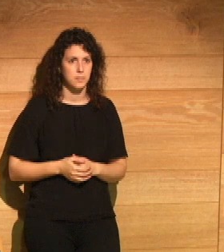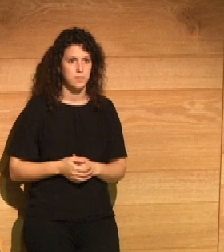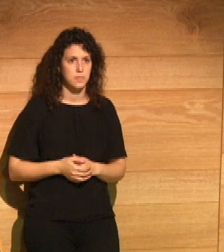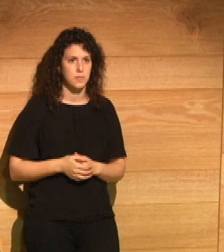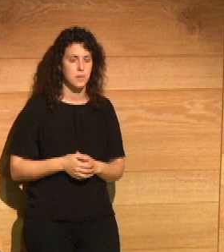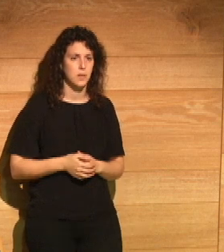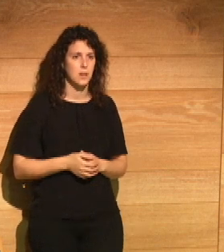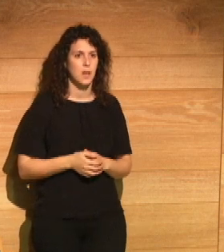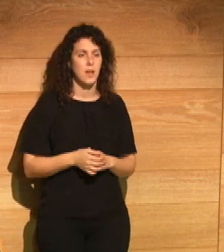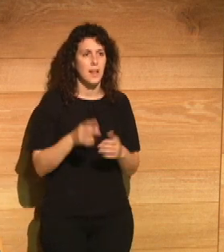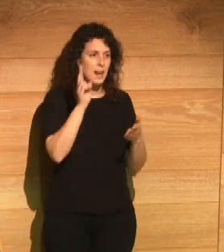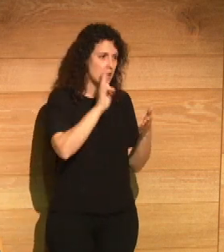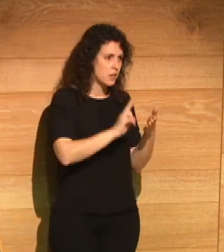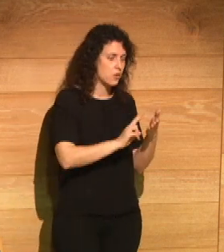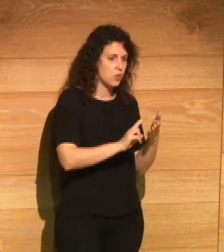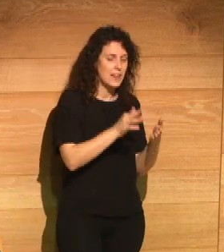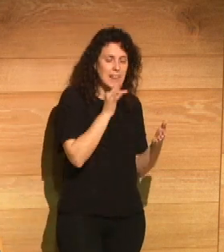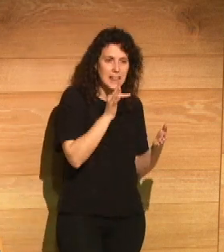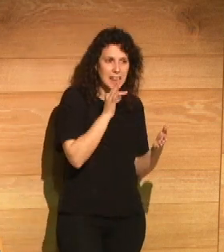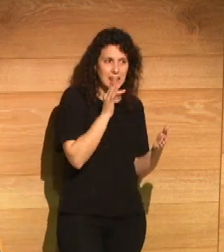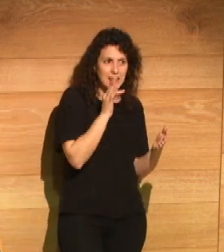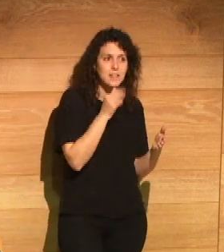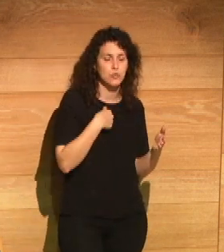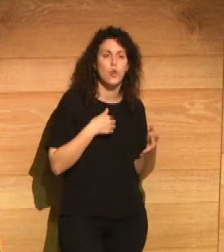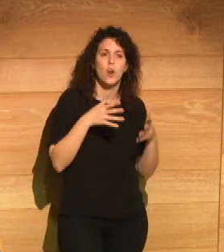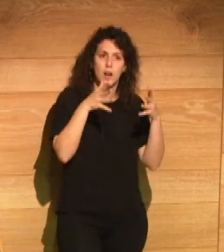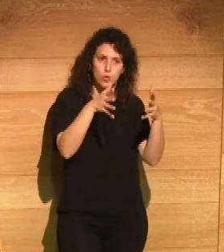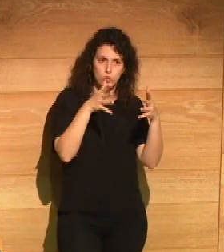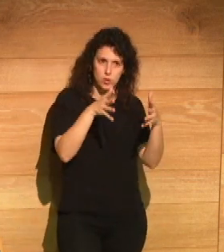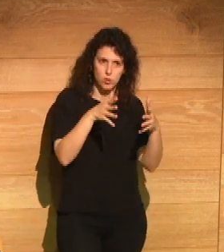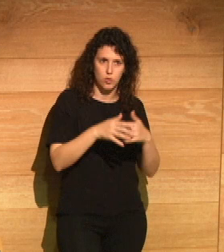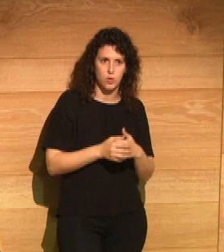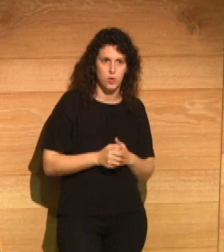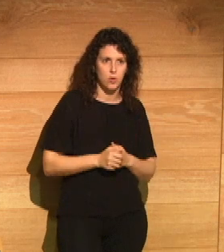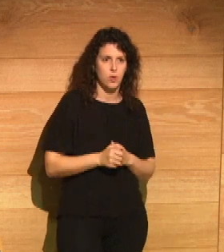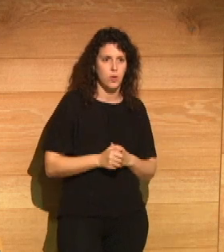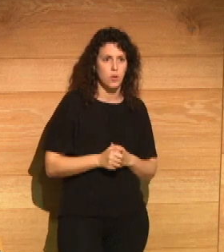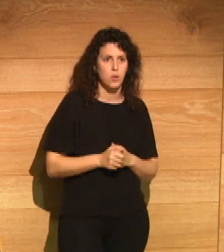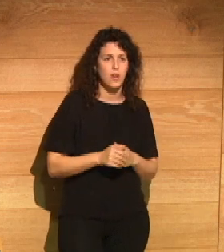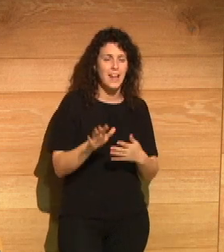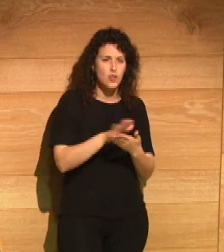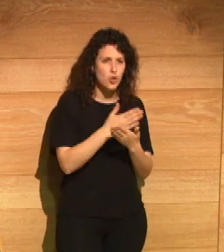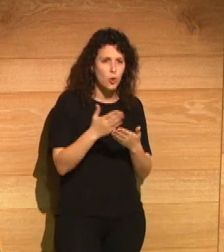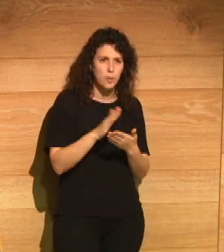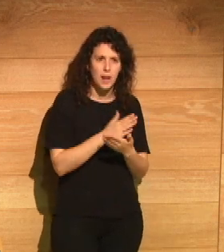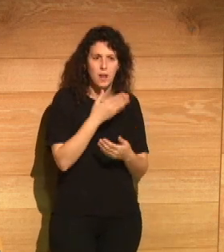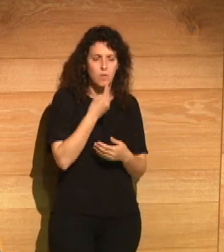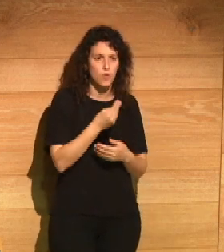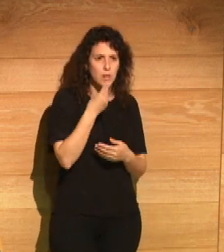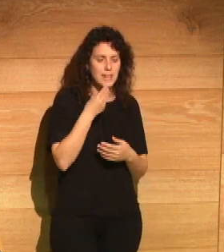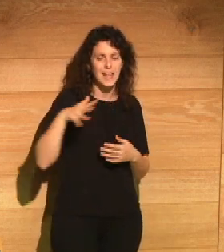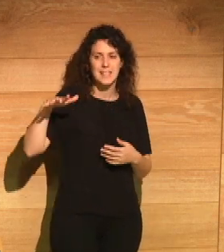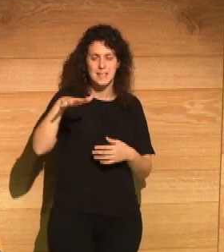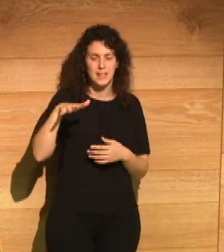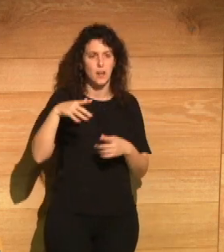lo leyeron aún se los recomiendo. Es una novela breve y feroz en un escenario